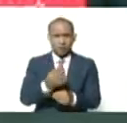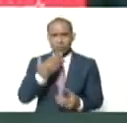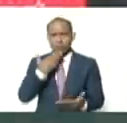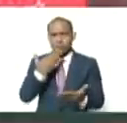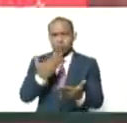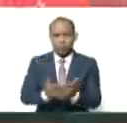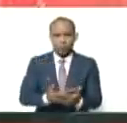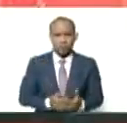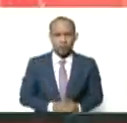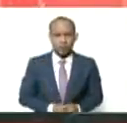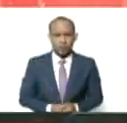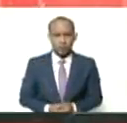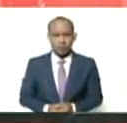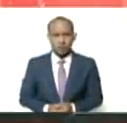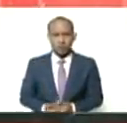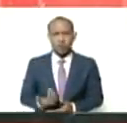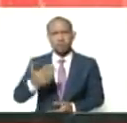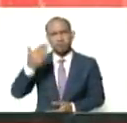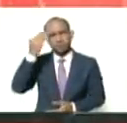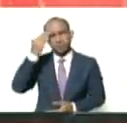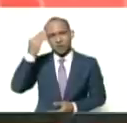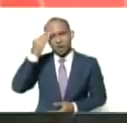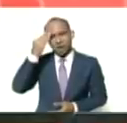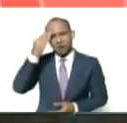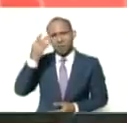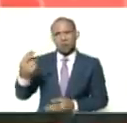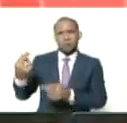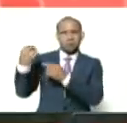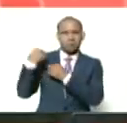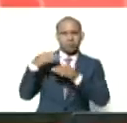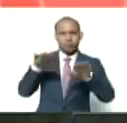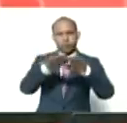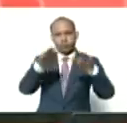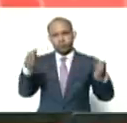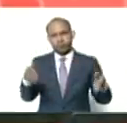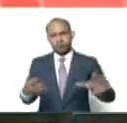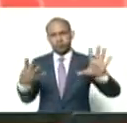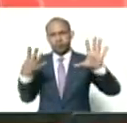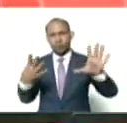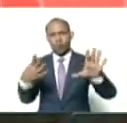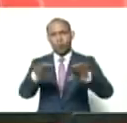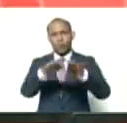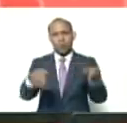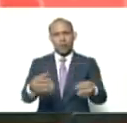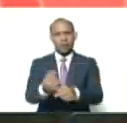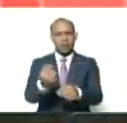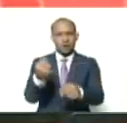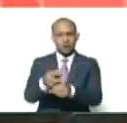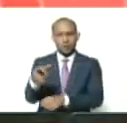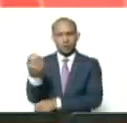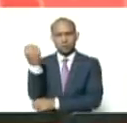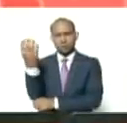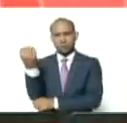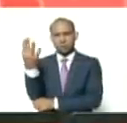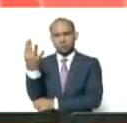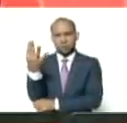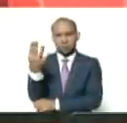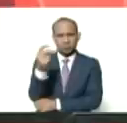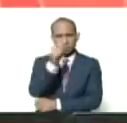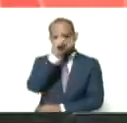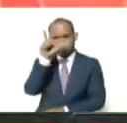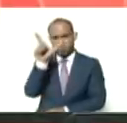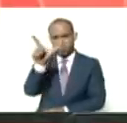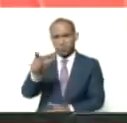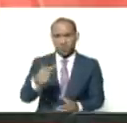gracias por haberse dedicado en estas 9 mesas de trabajo para que el Congreso Extraordinario del Partido Socialista